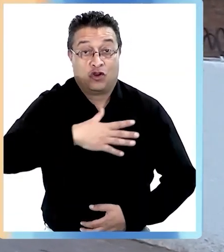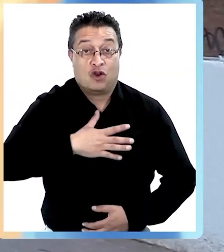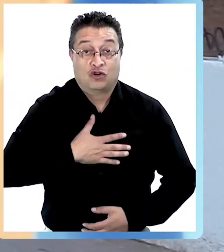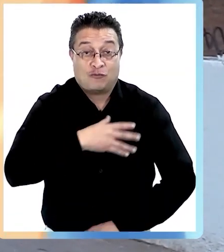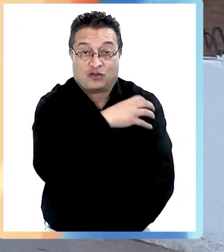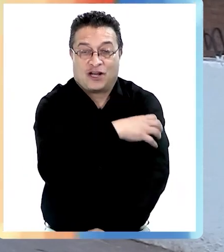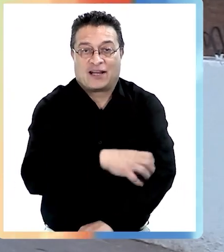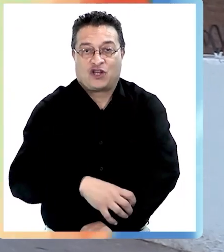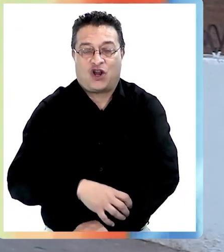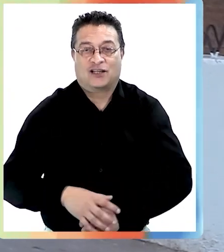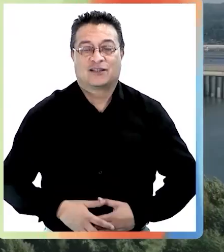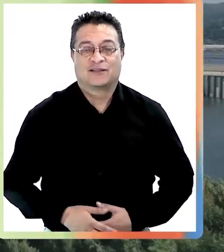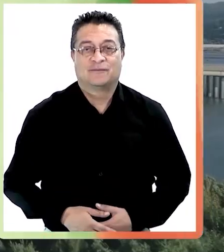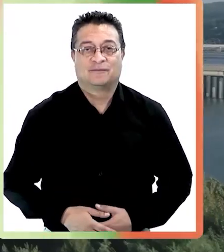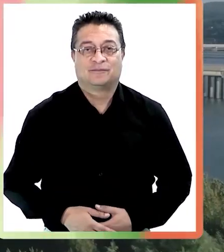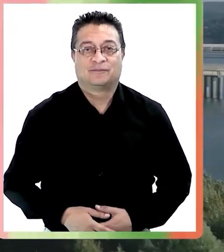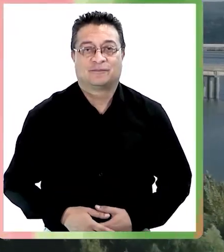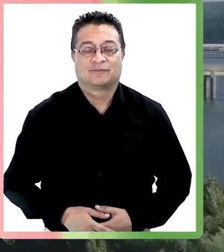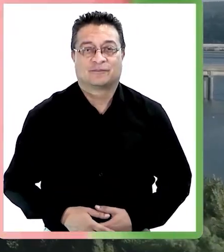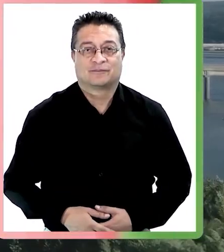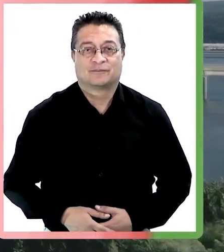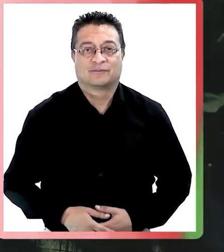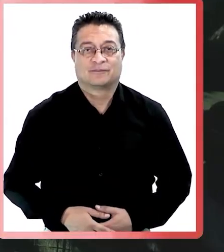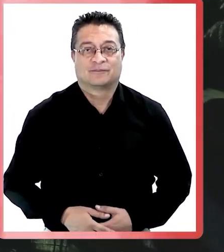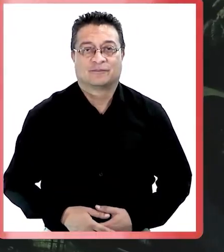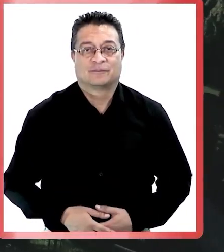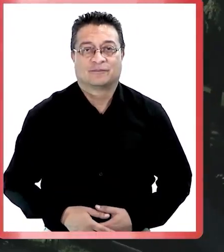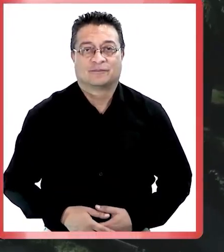Somos las regiones.